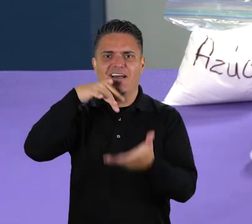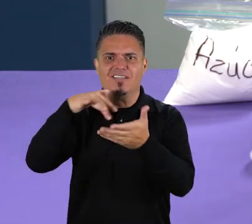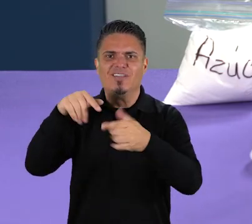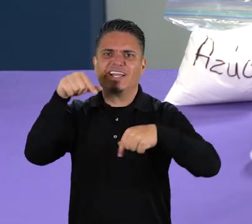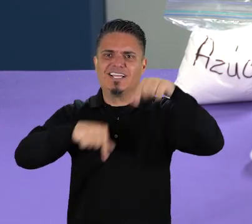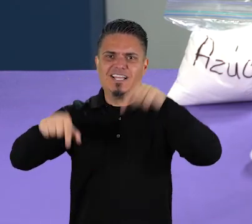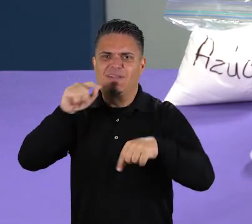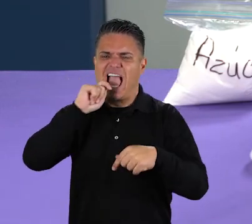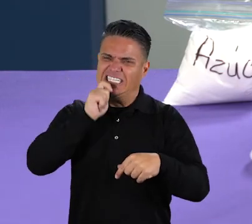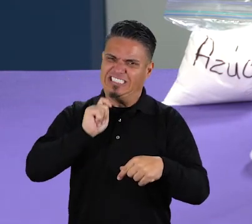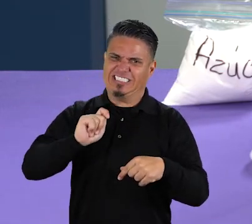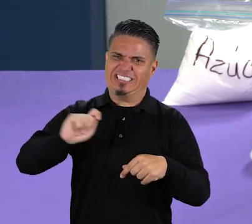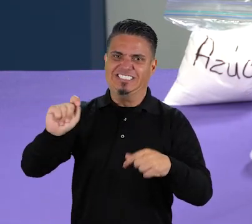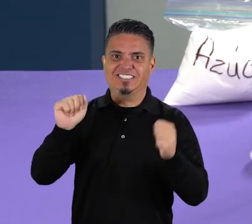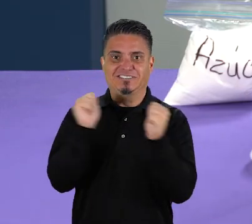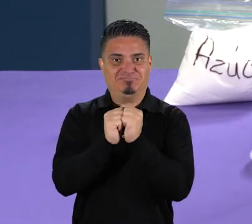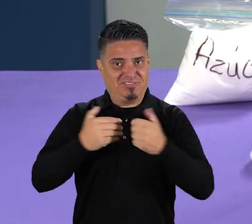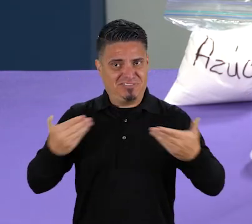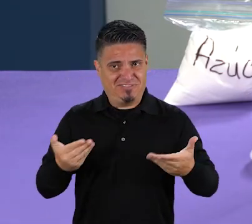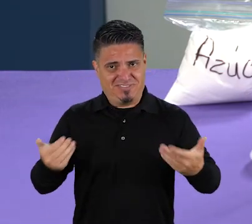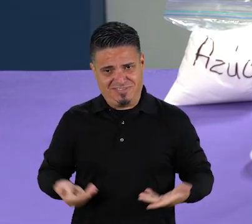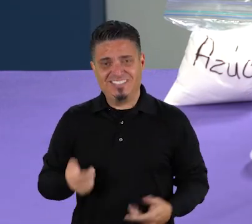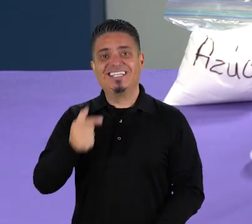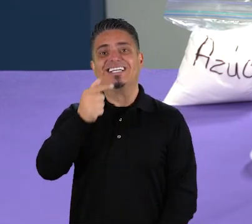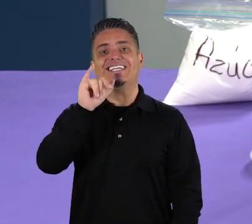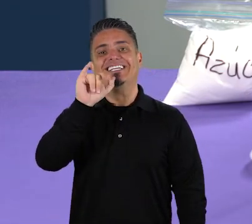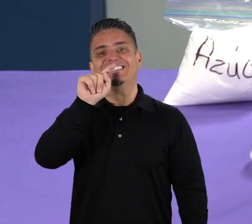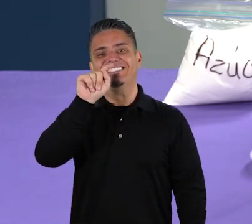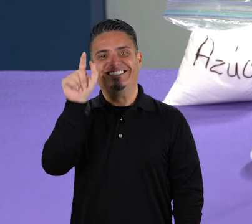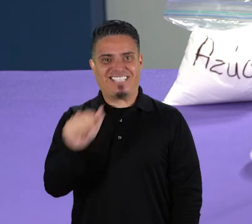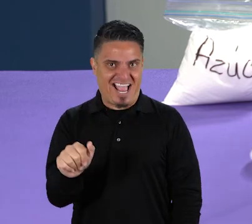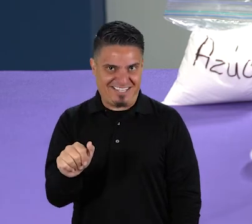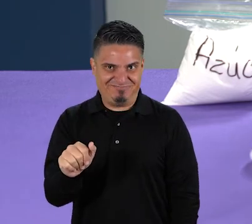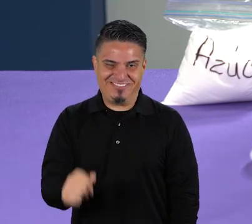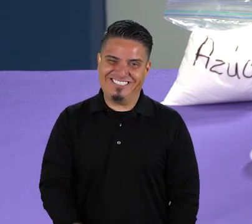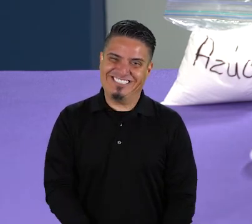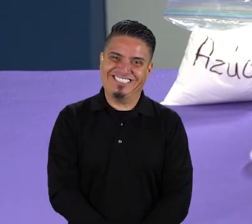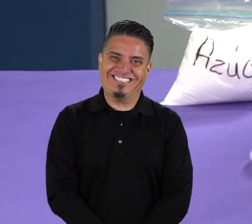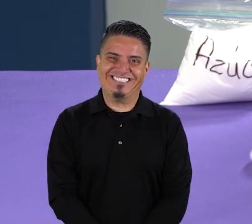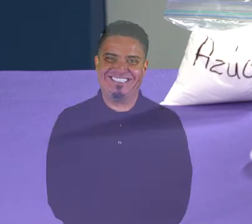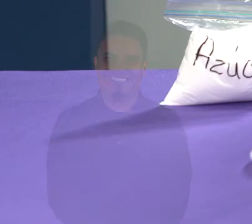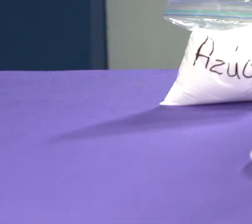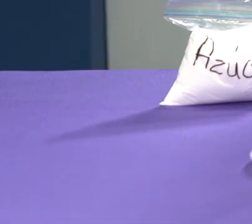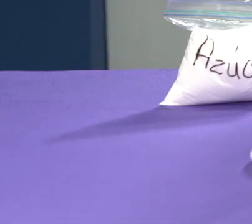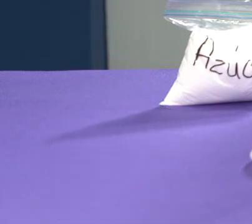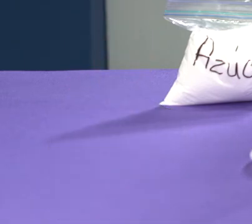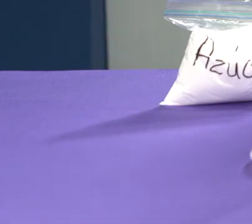y estudiamos la química de los caramelos junto a mí, Jitza.